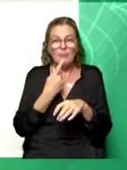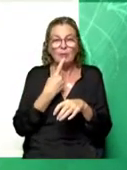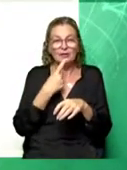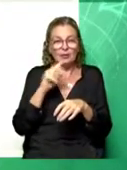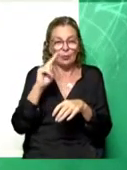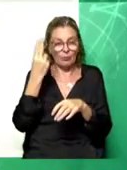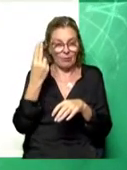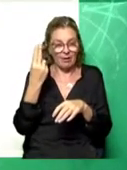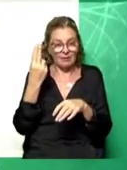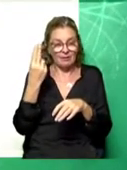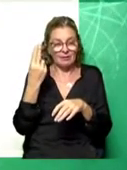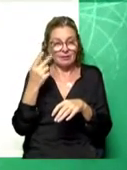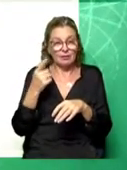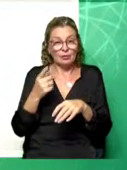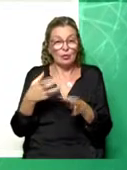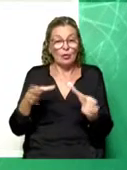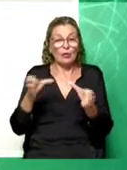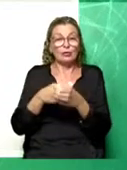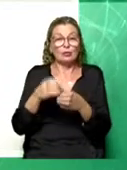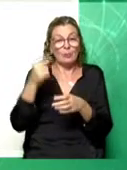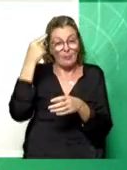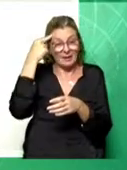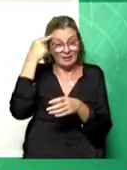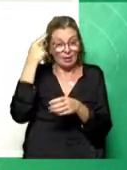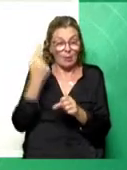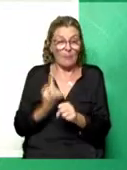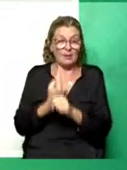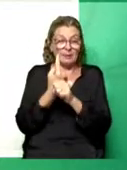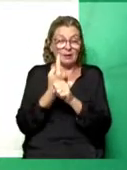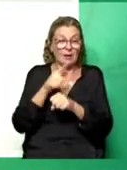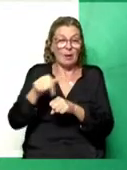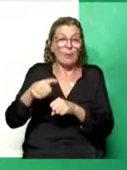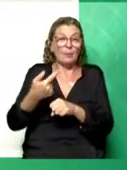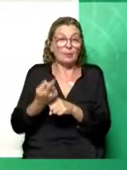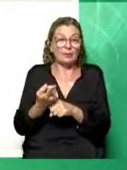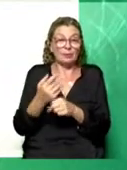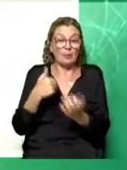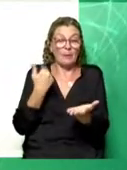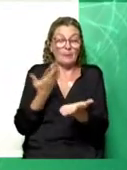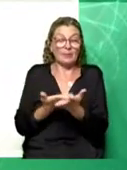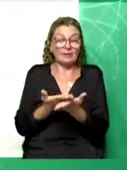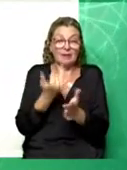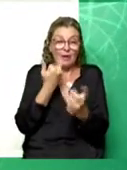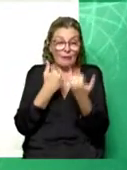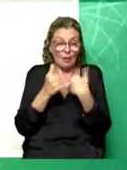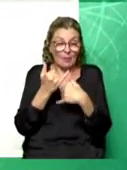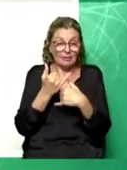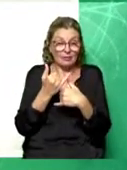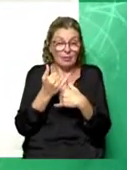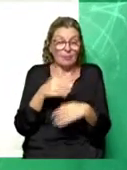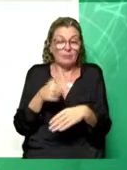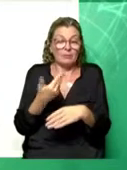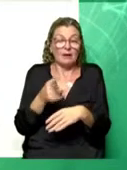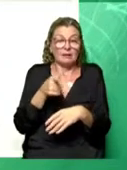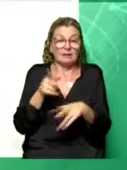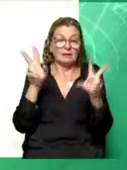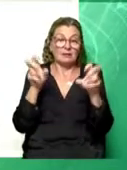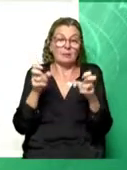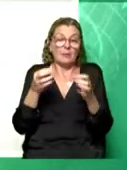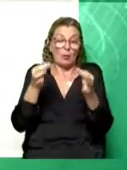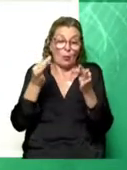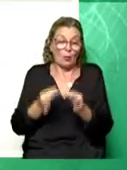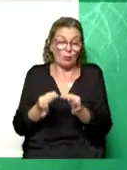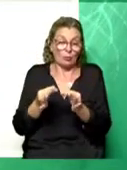nosotros, en principio, tenemos pensado en la próxima sesión ordinaria presentar un pedido de informes con respecto a este tema para